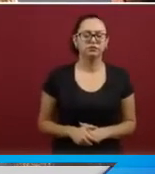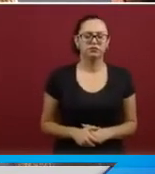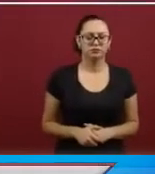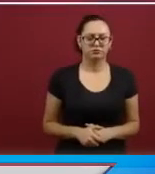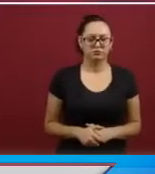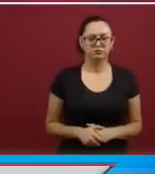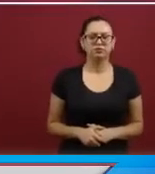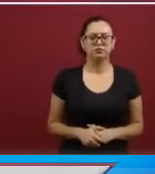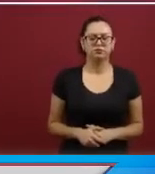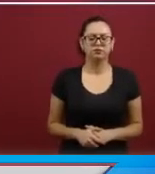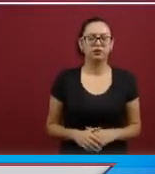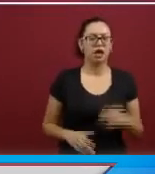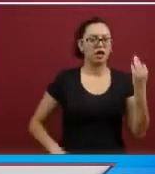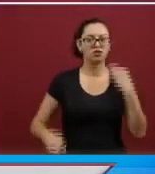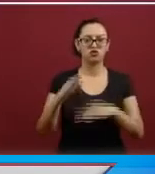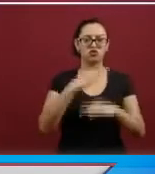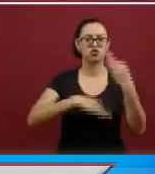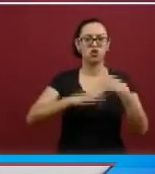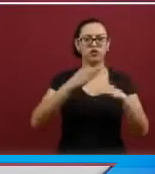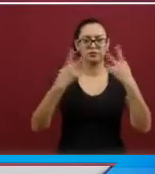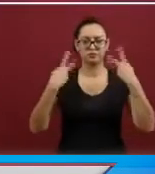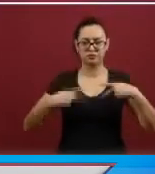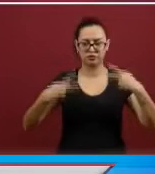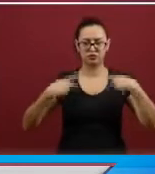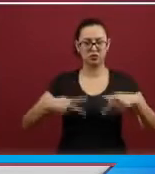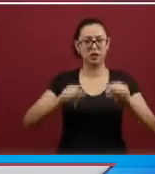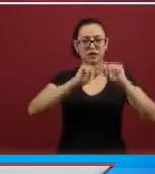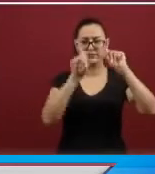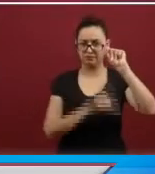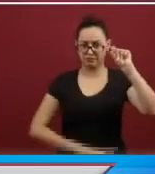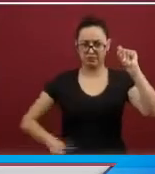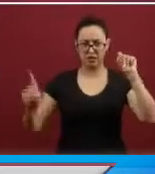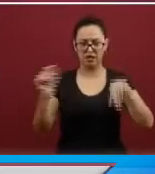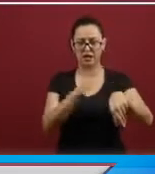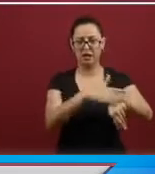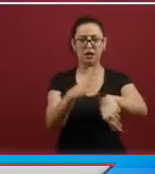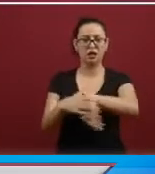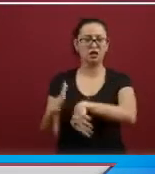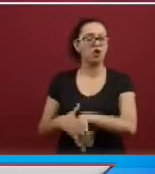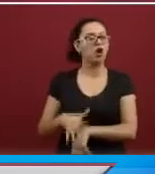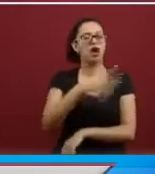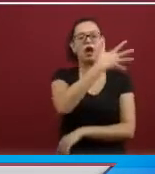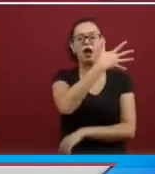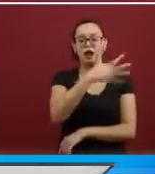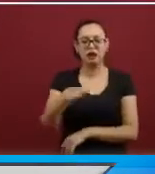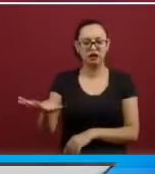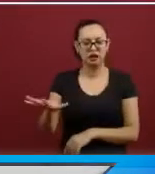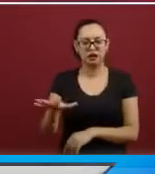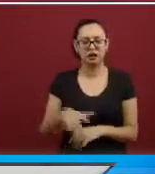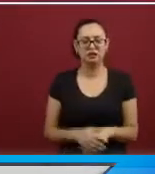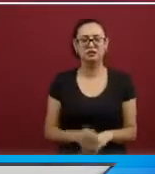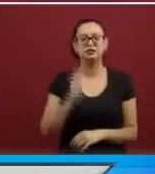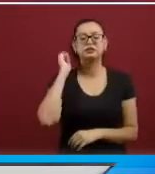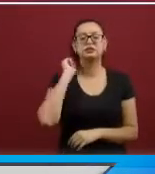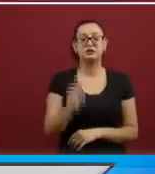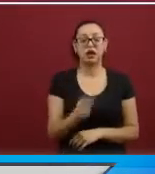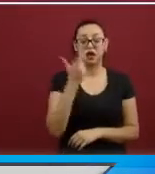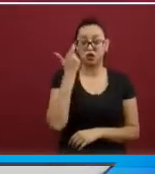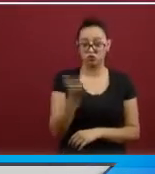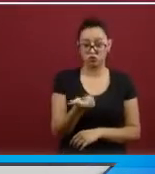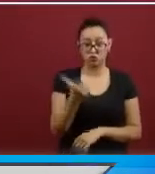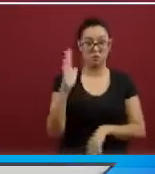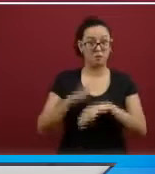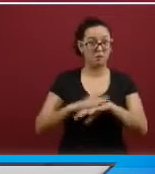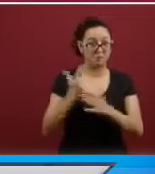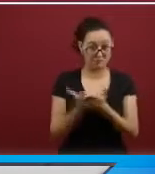decirle a todos los mexicanos. Se cumplirá con el compromiso de no aumentar las tarifas de luz y gasolinas. Una vez que